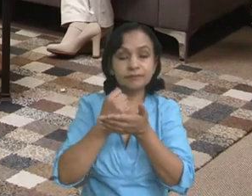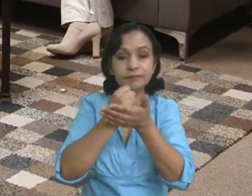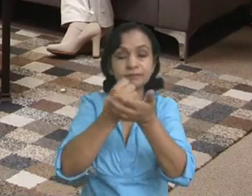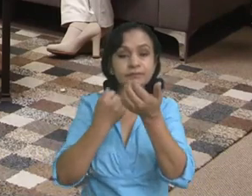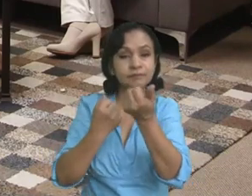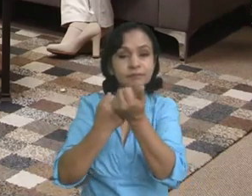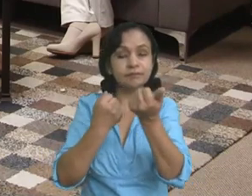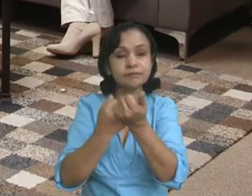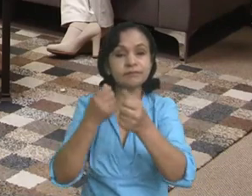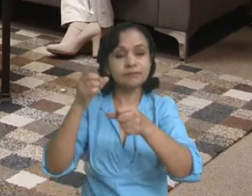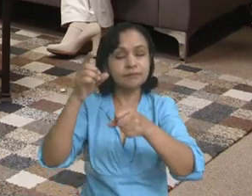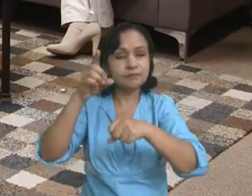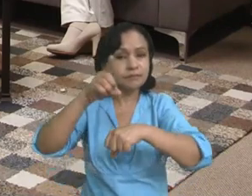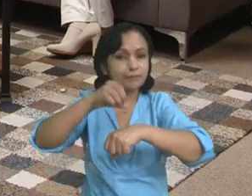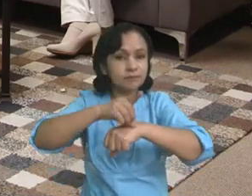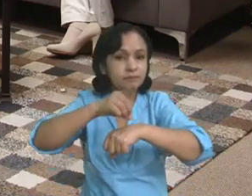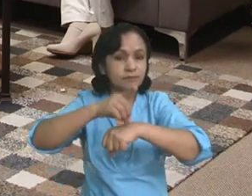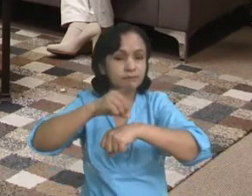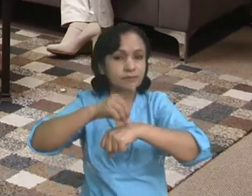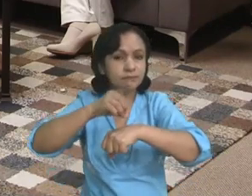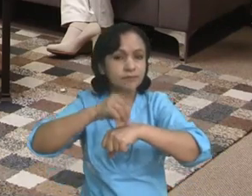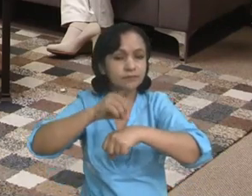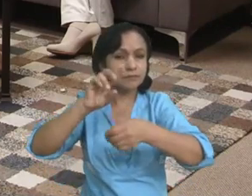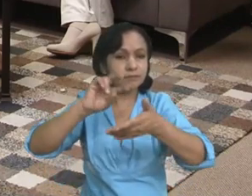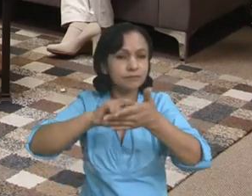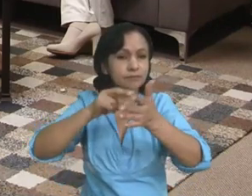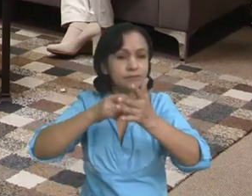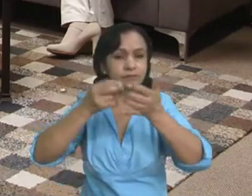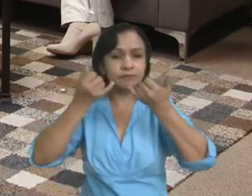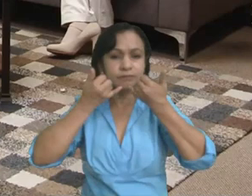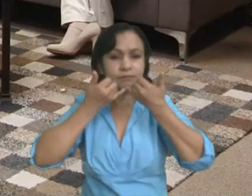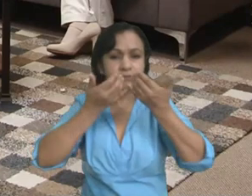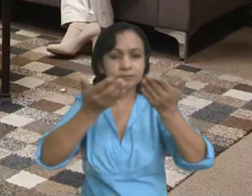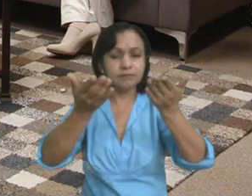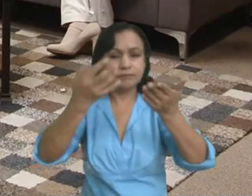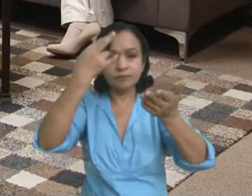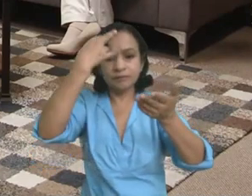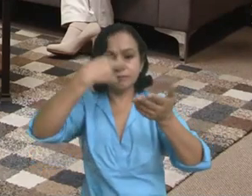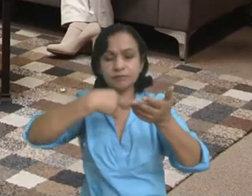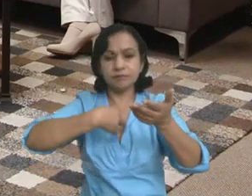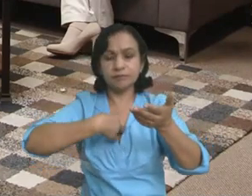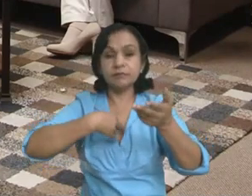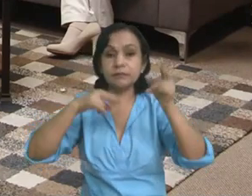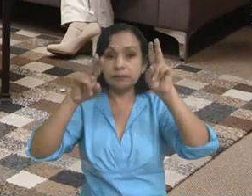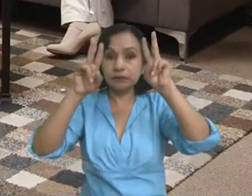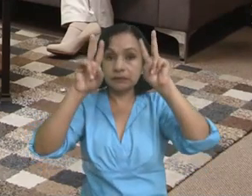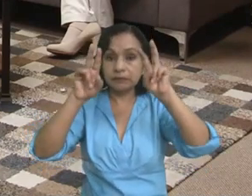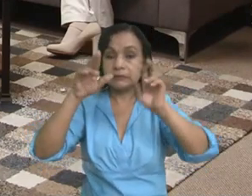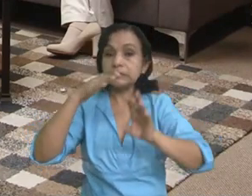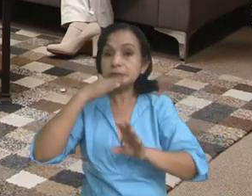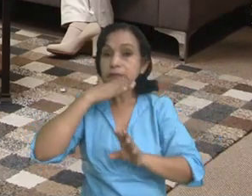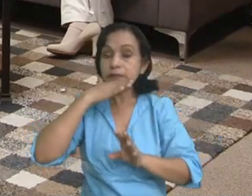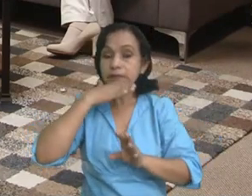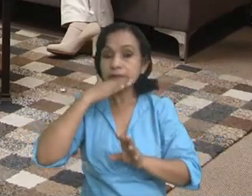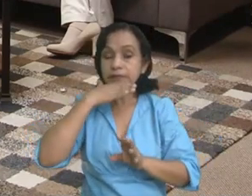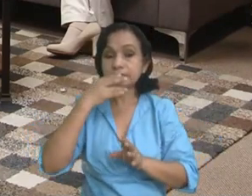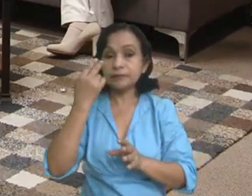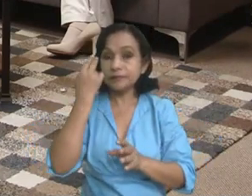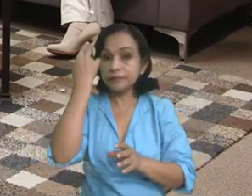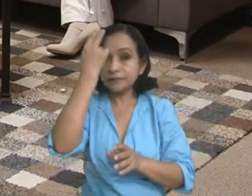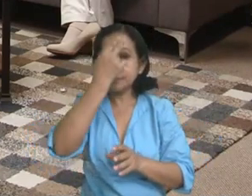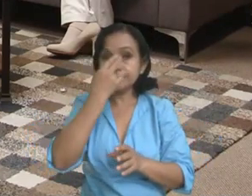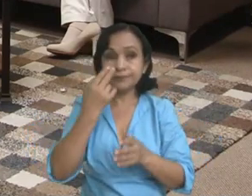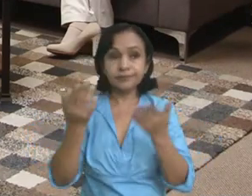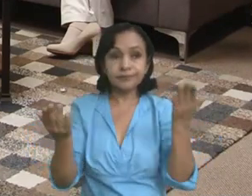Doctor, entender un poquito lo que implica la información responsable en temas tan delicados como estos. Y le hago este planteamiento